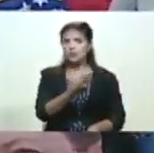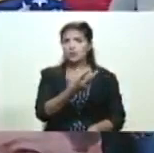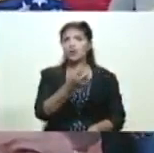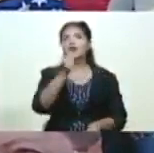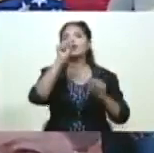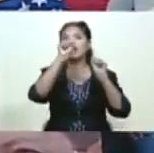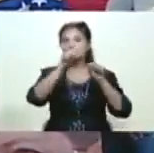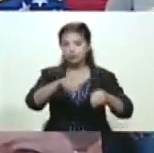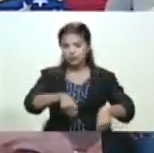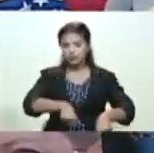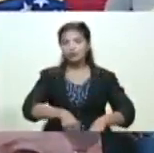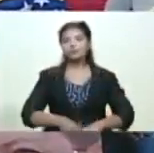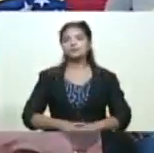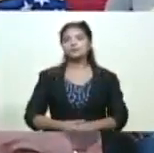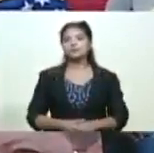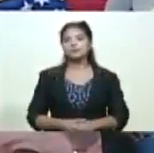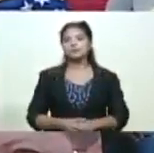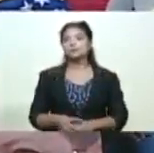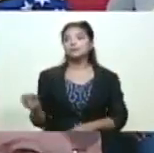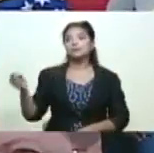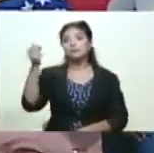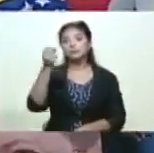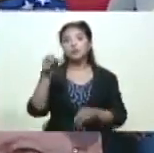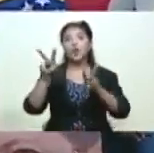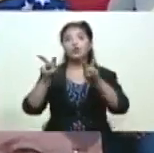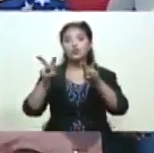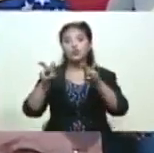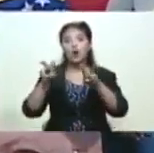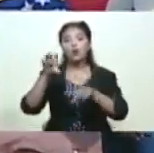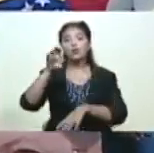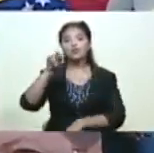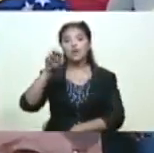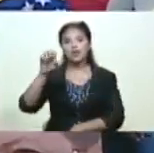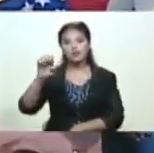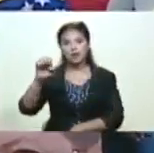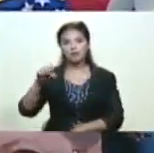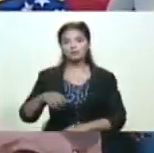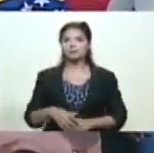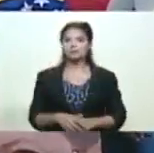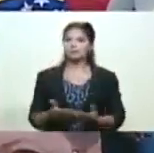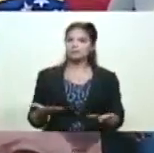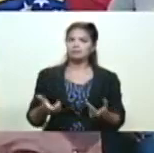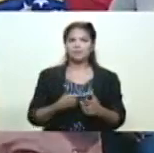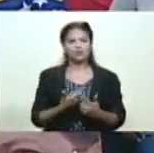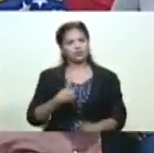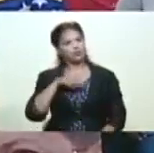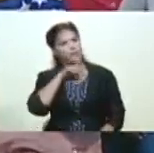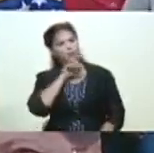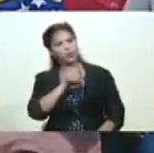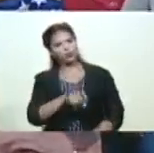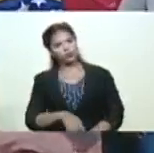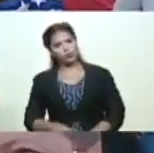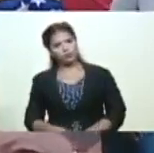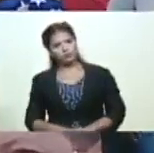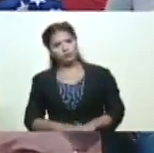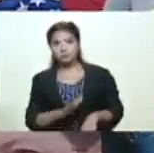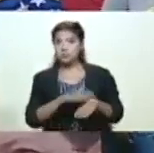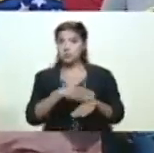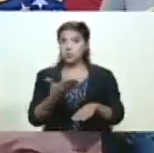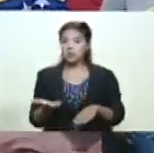que sí, que nombraran un nuevo Consejo Nacional Electoral. Y yo me pregunto, ¿por